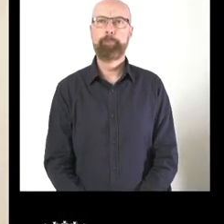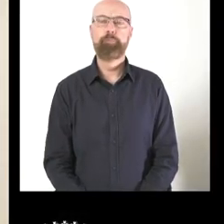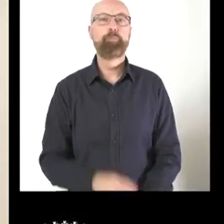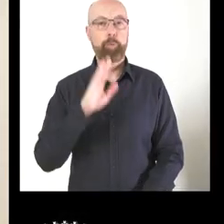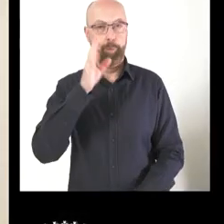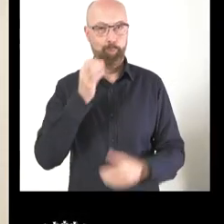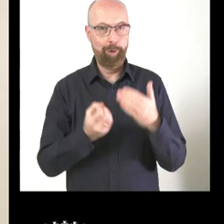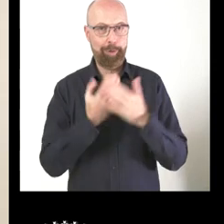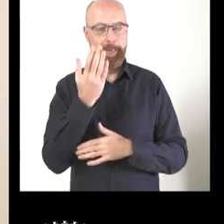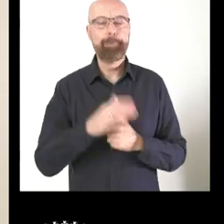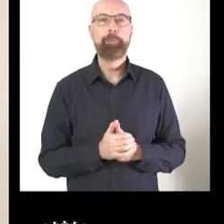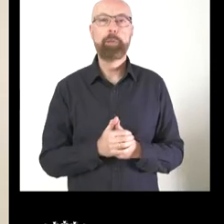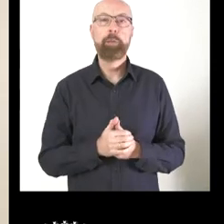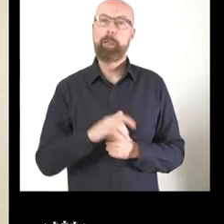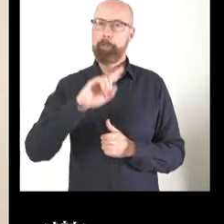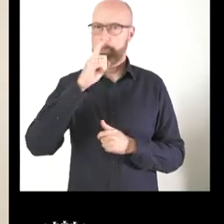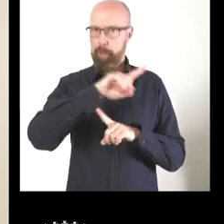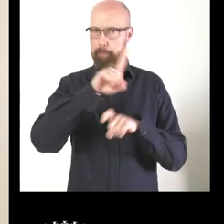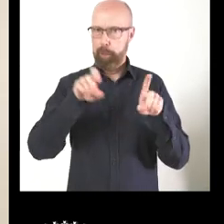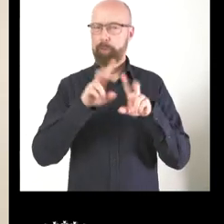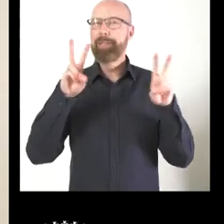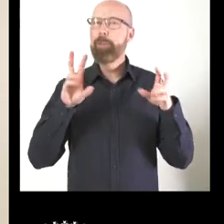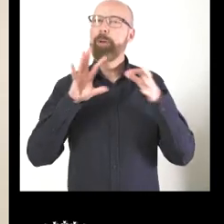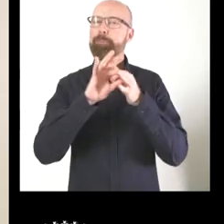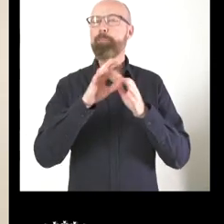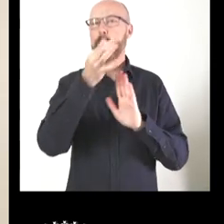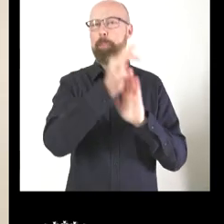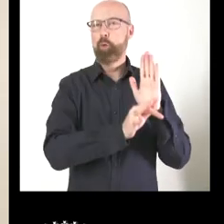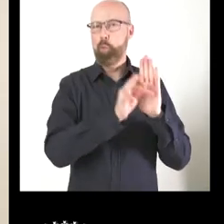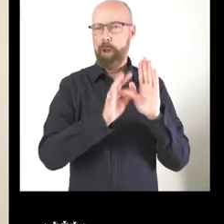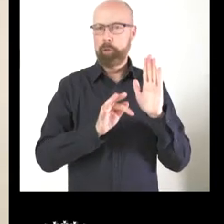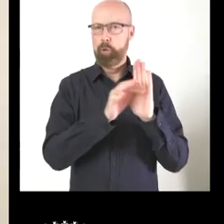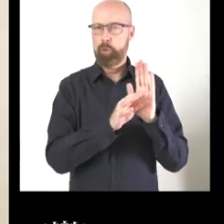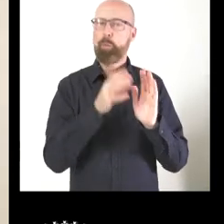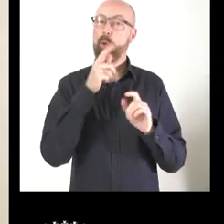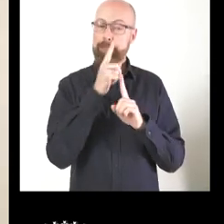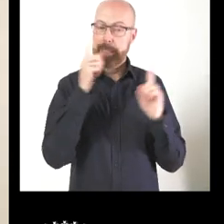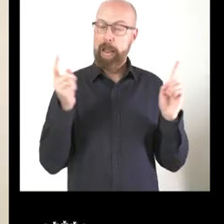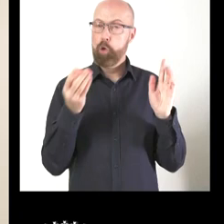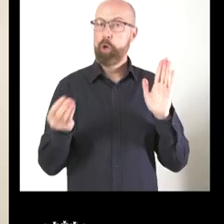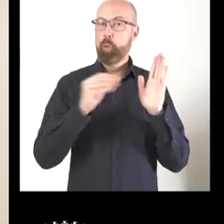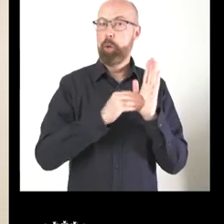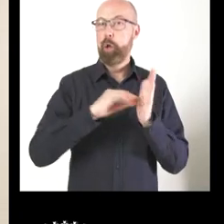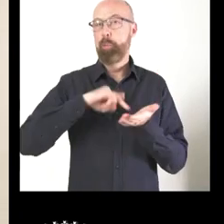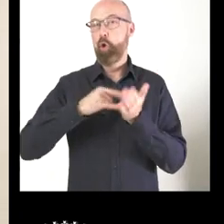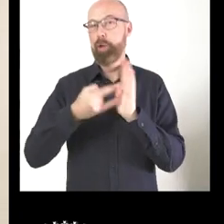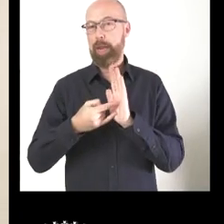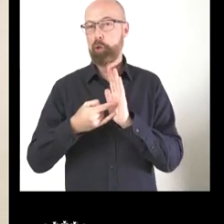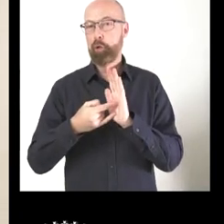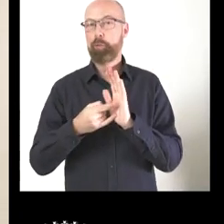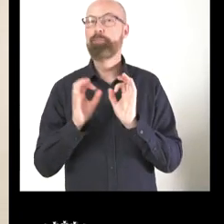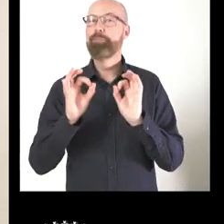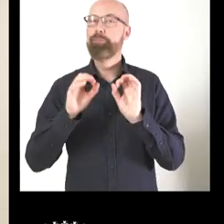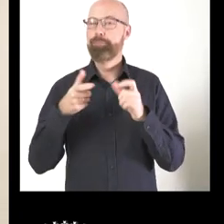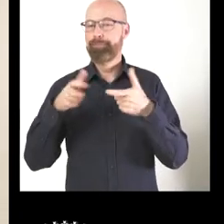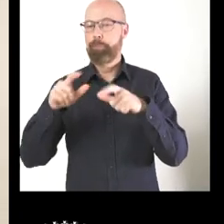buenos días mi primera pregunta es relativa a los presupuestos ya que este año se habían incluido proyectos en los presupuestos en concreto para la provincia